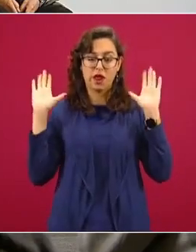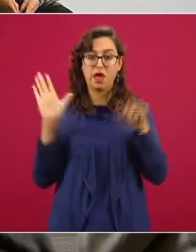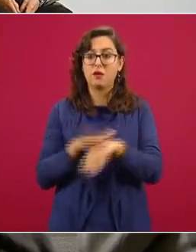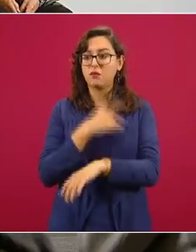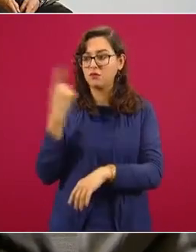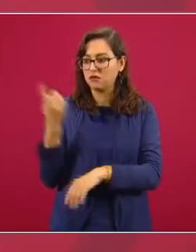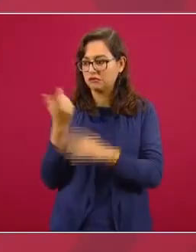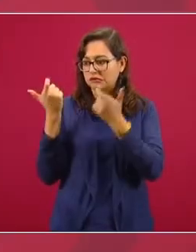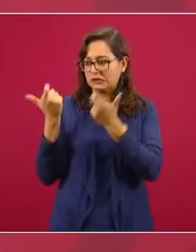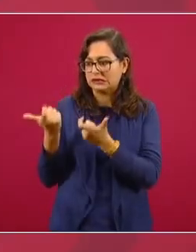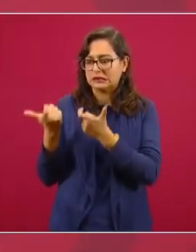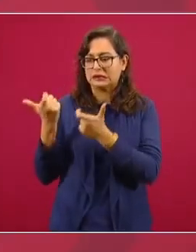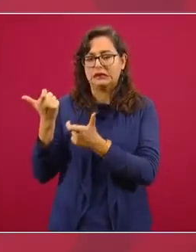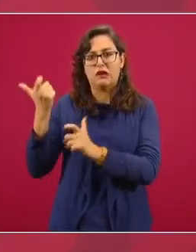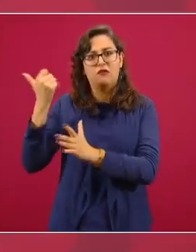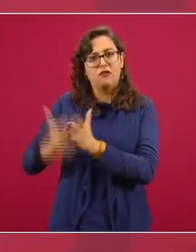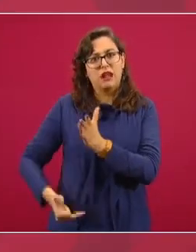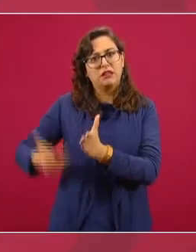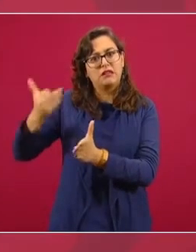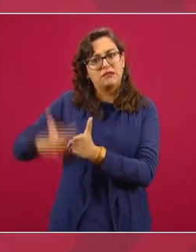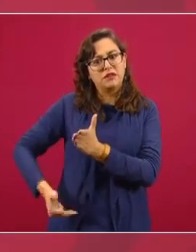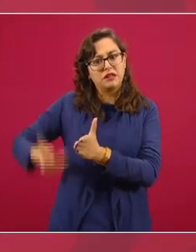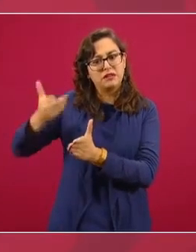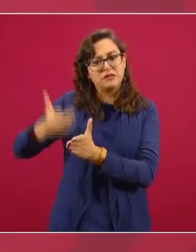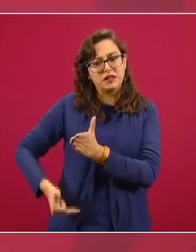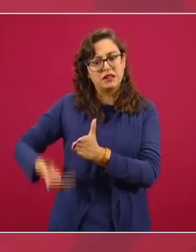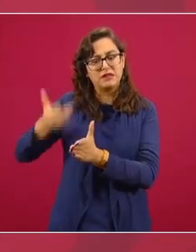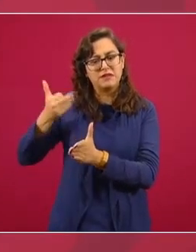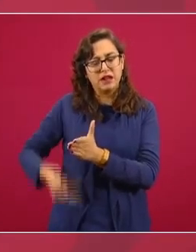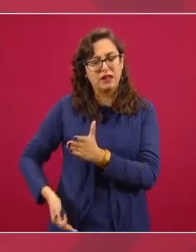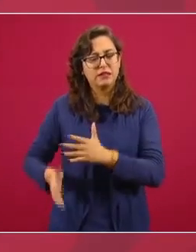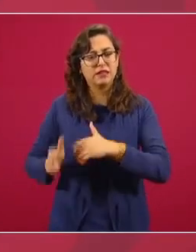déficit de ingresos.